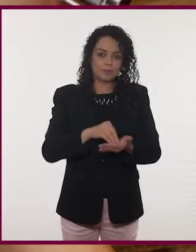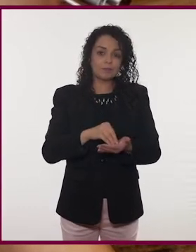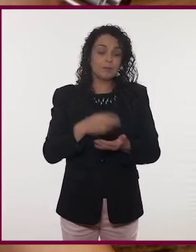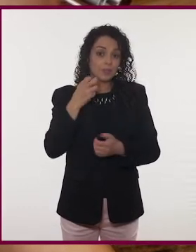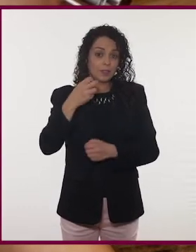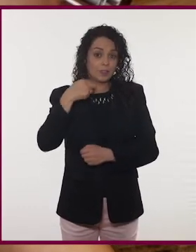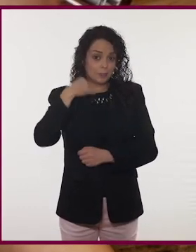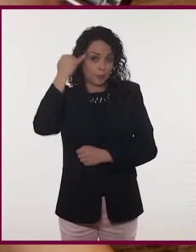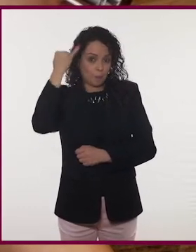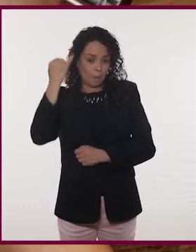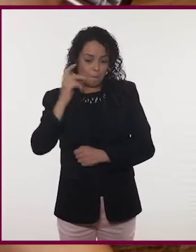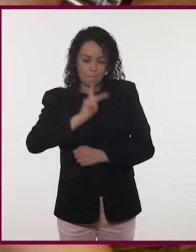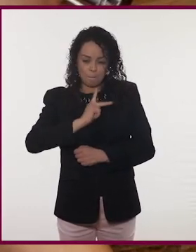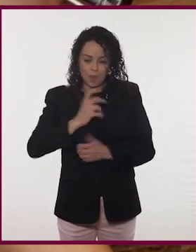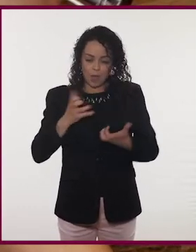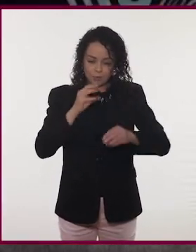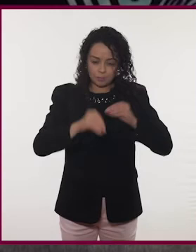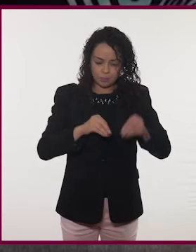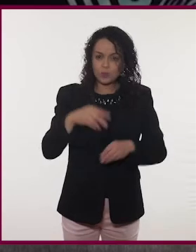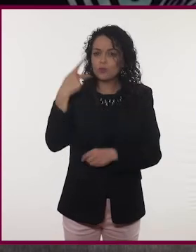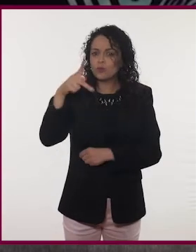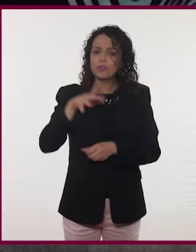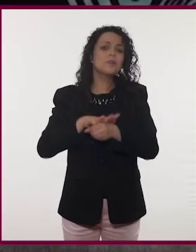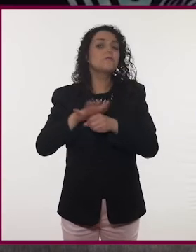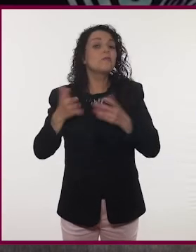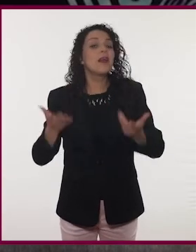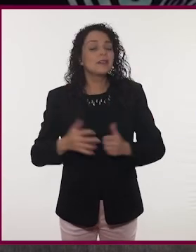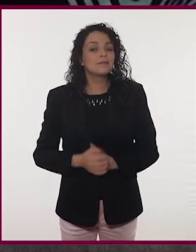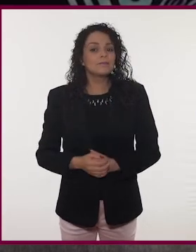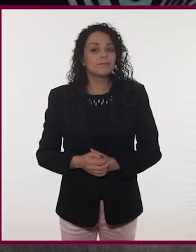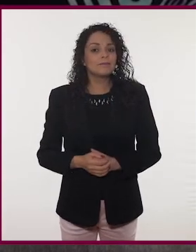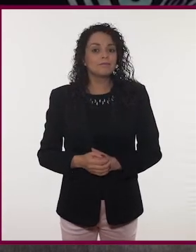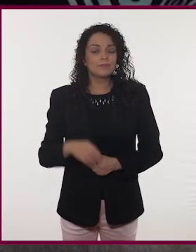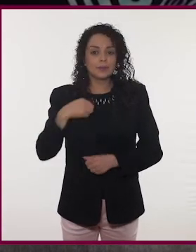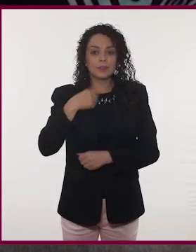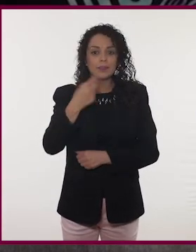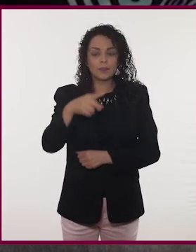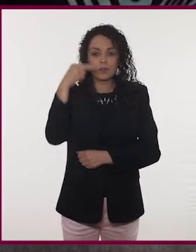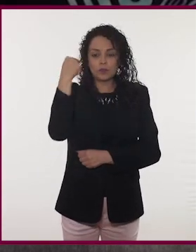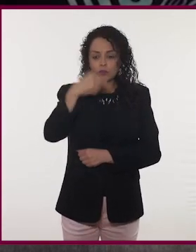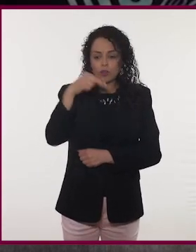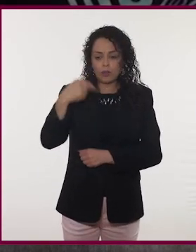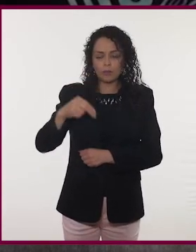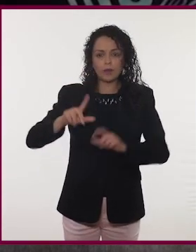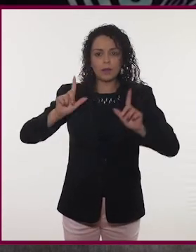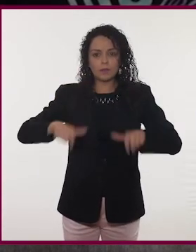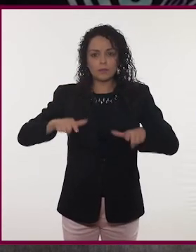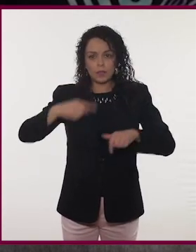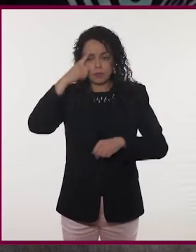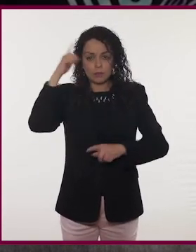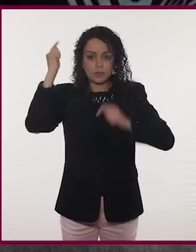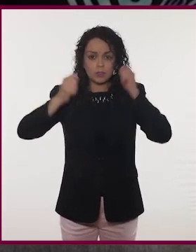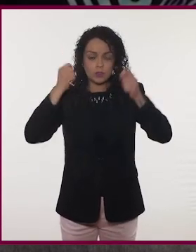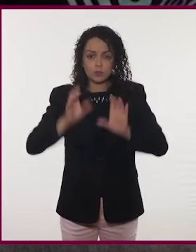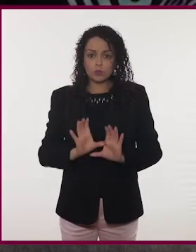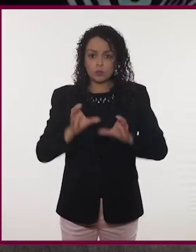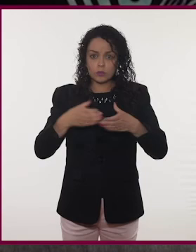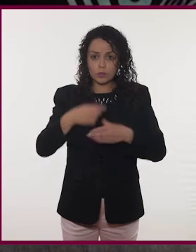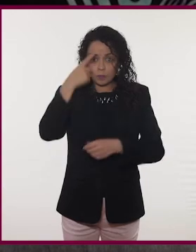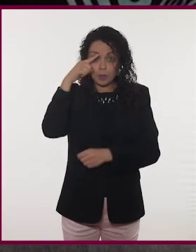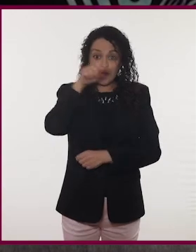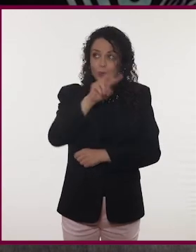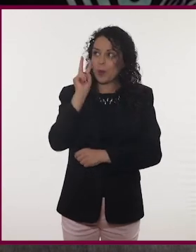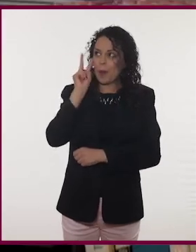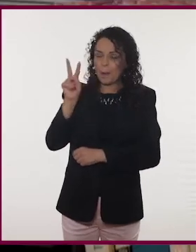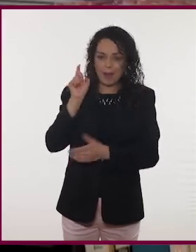podría ser la mía. ¿Y la tuya? Te dejo por aquí algunos nombres y páginas de espacios de turismo comunitario para que les eches